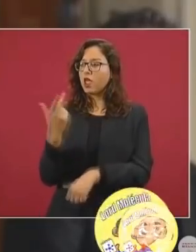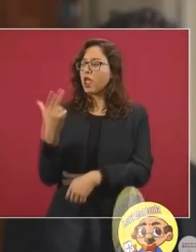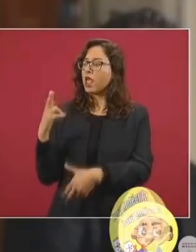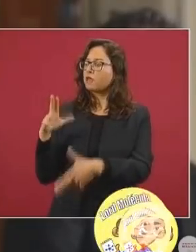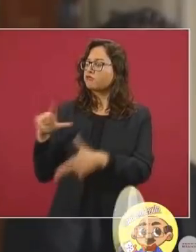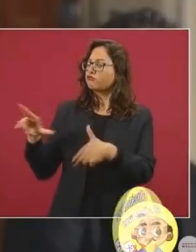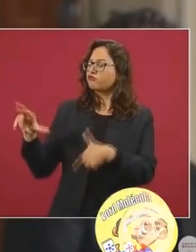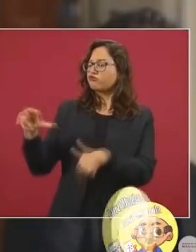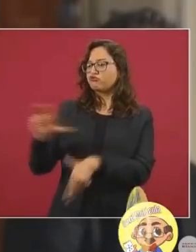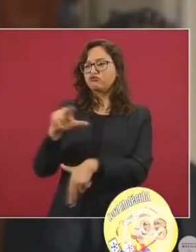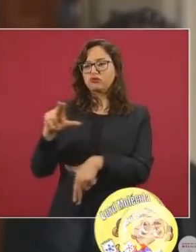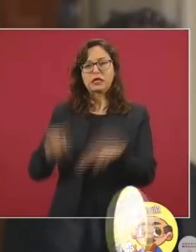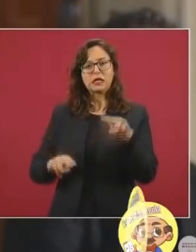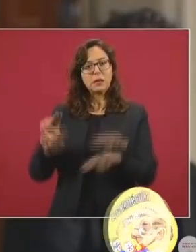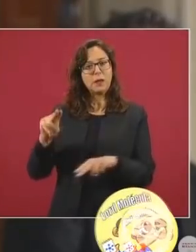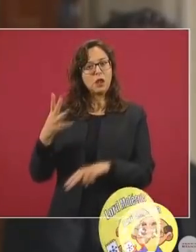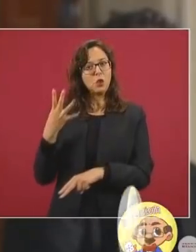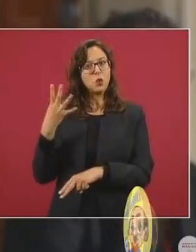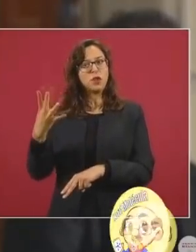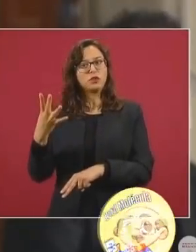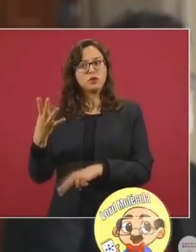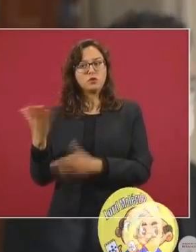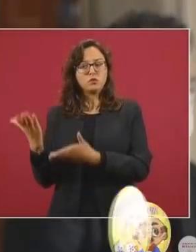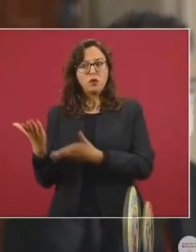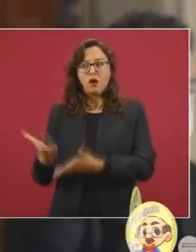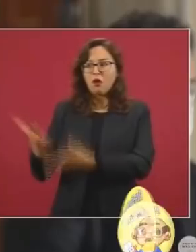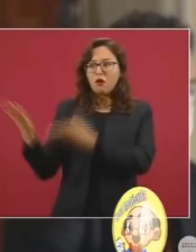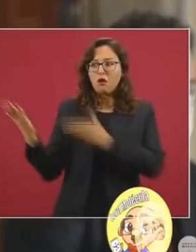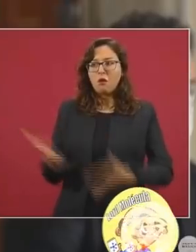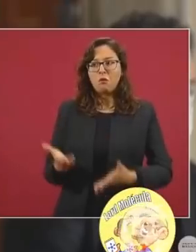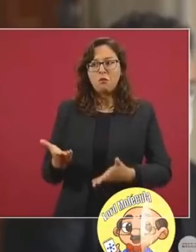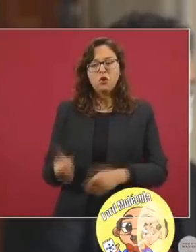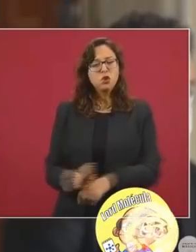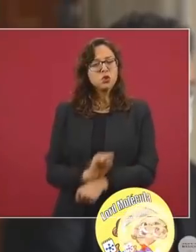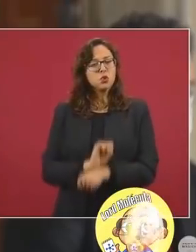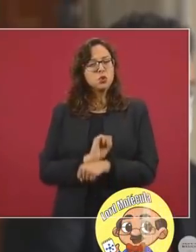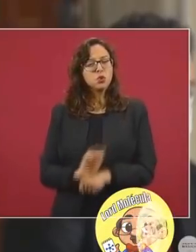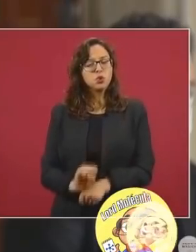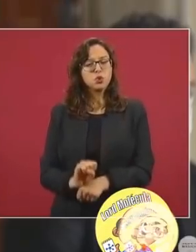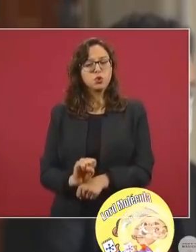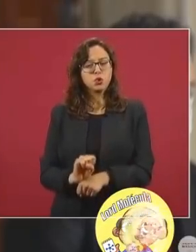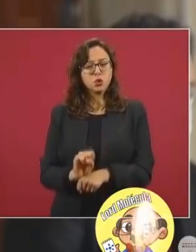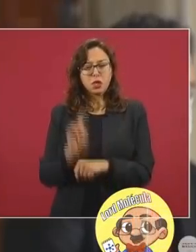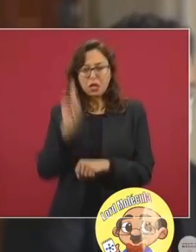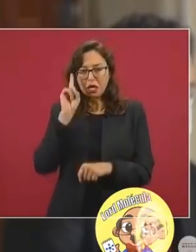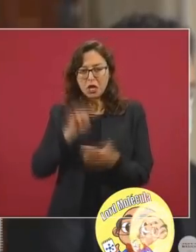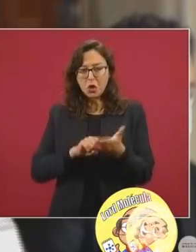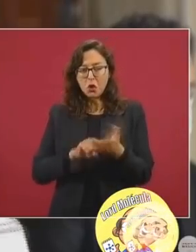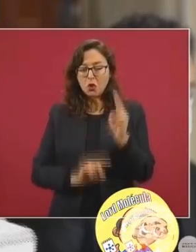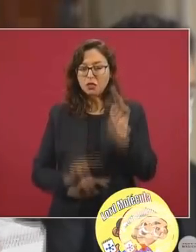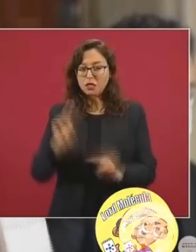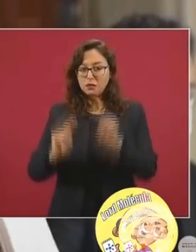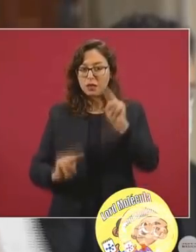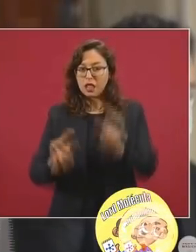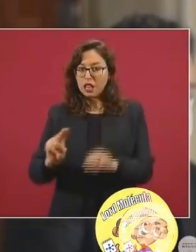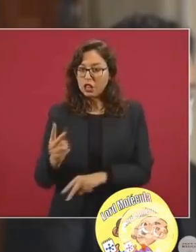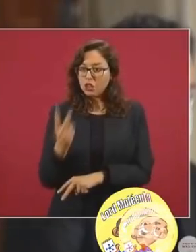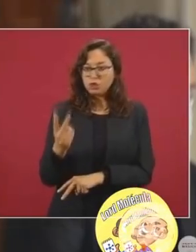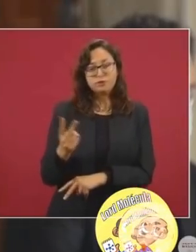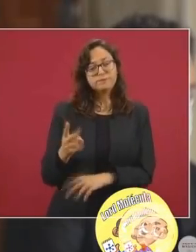diciembre, pues estamos ya terminando octubre, iniciando pues noviembre. El 1 de diciembre el presidente